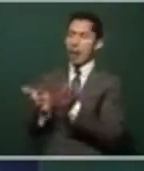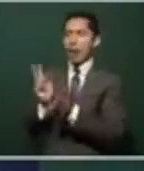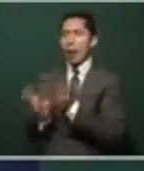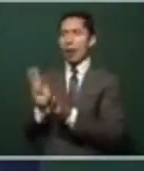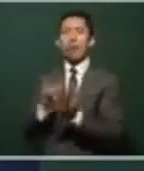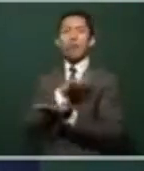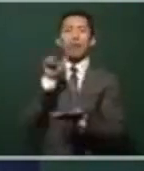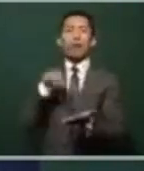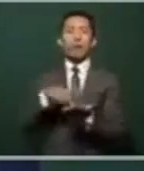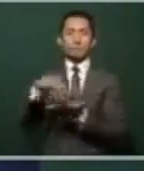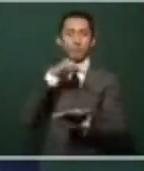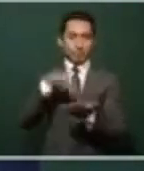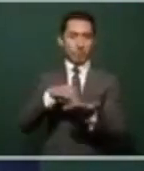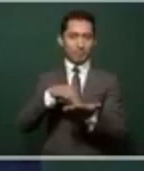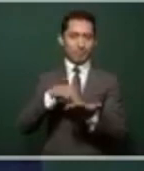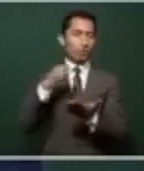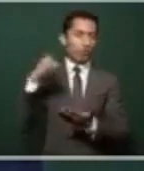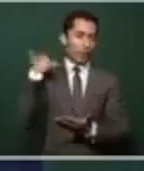Mérida.